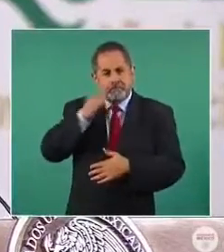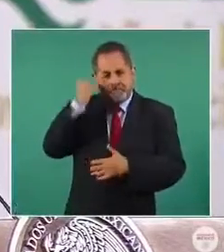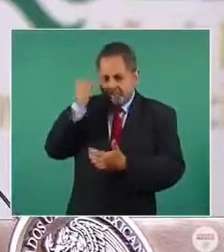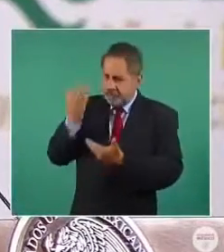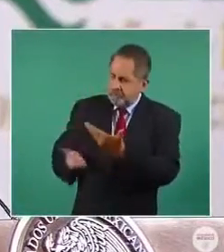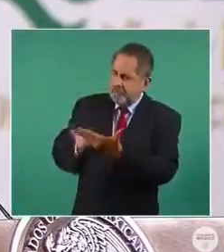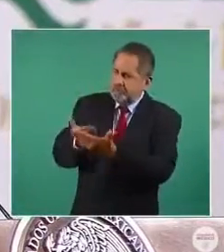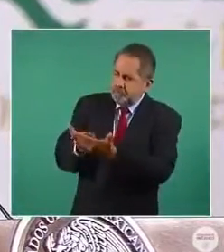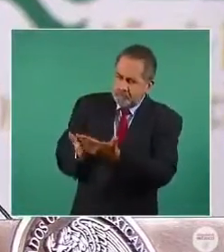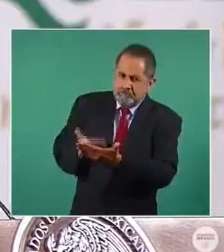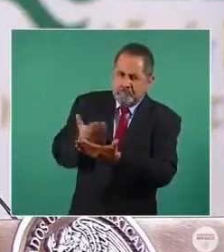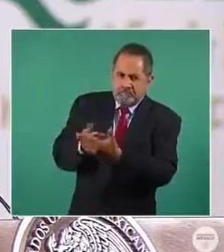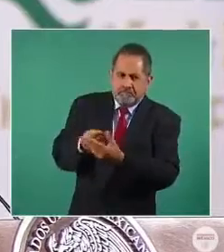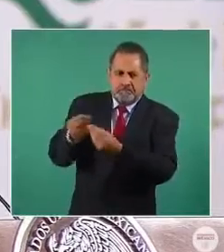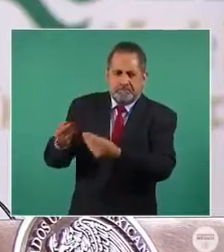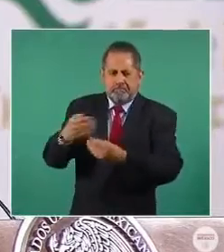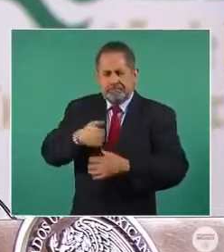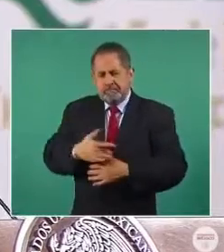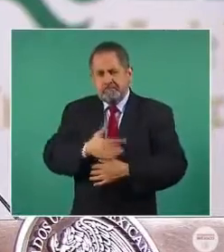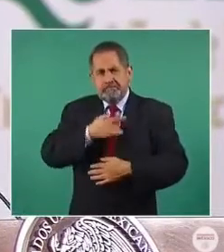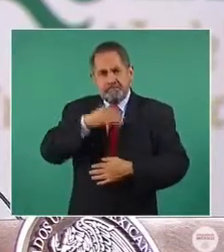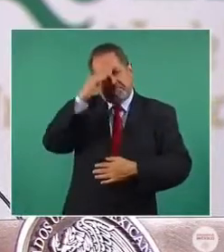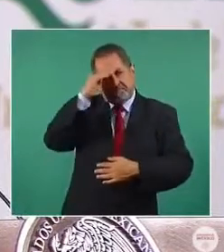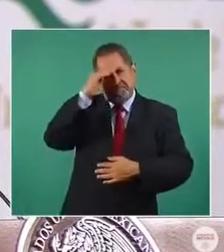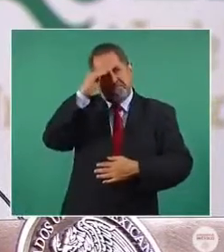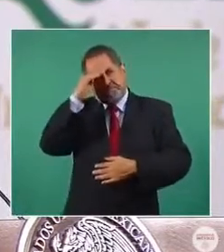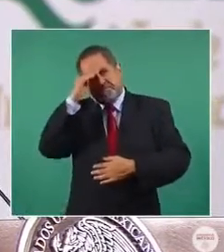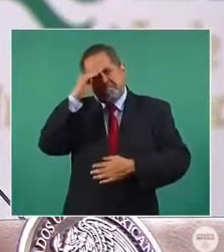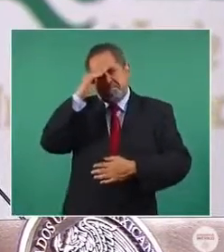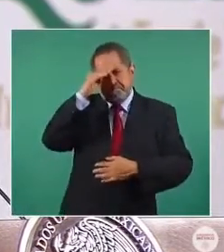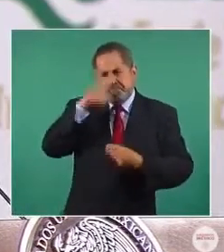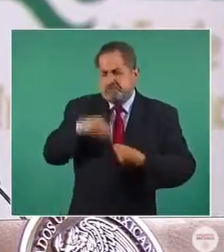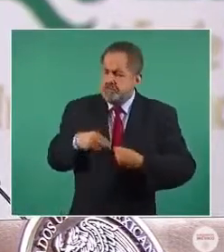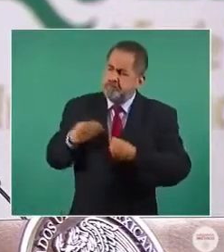que consideramos que debían de hacerse en beneficio